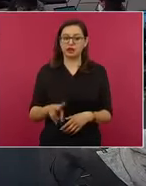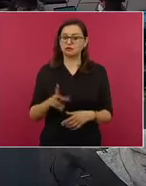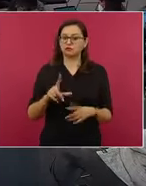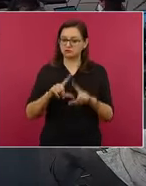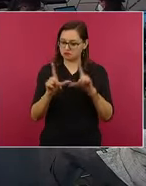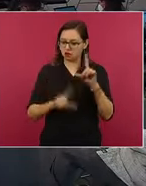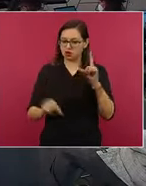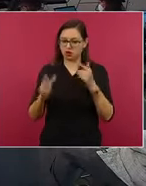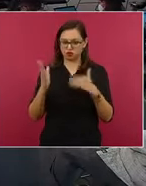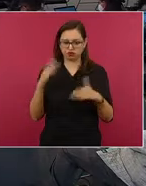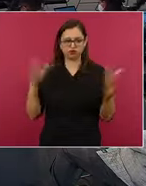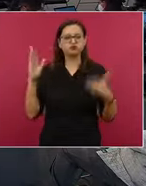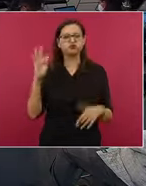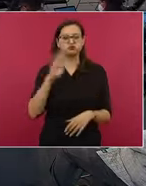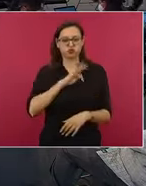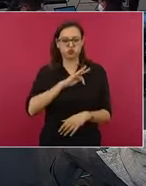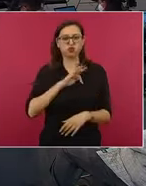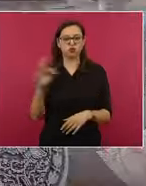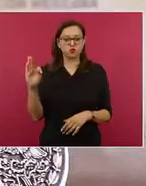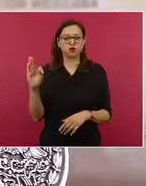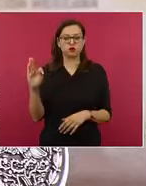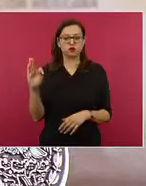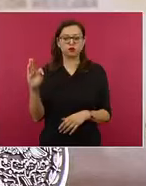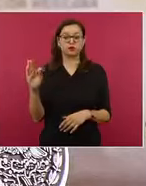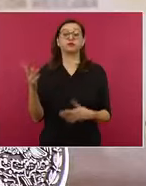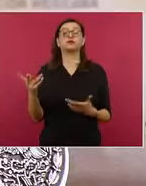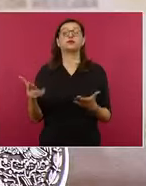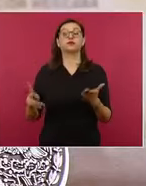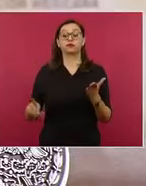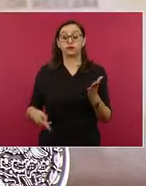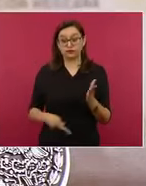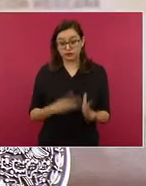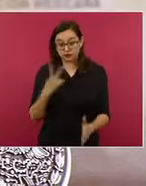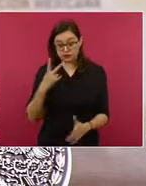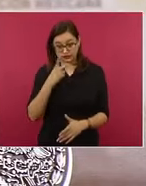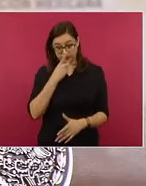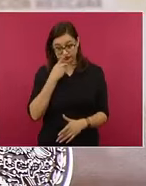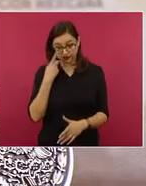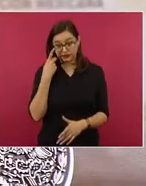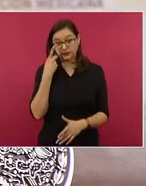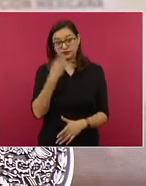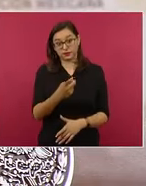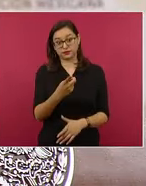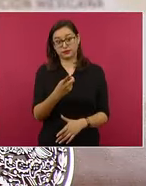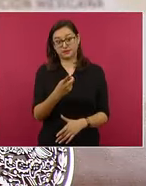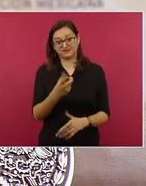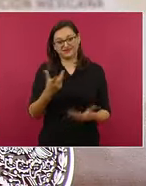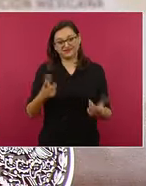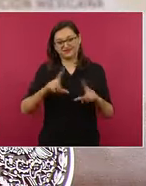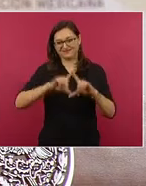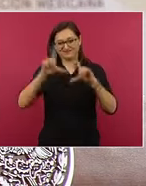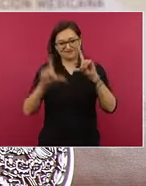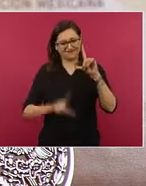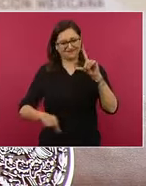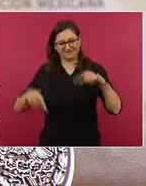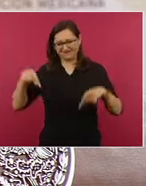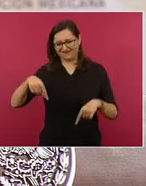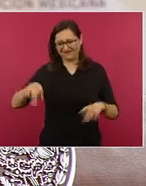adelante el país. Porque, repito, ese es el principal problema de